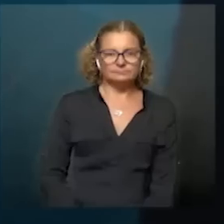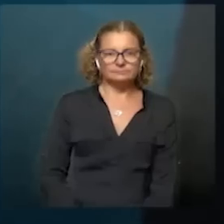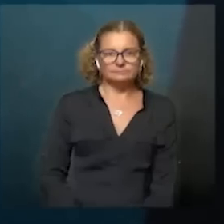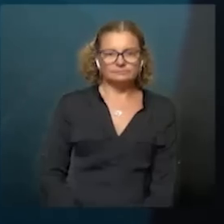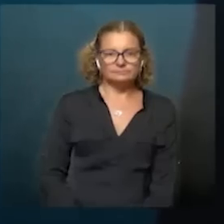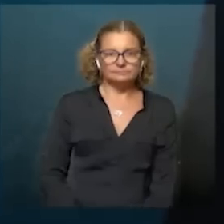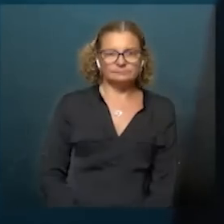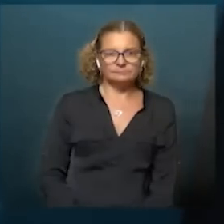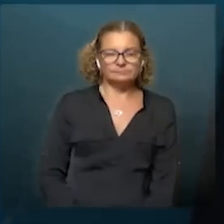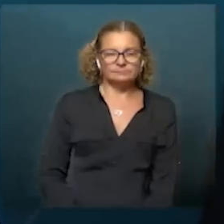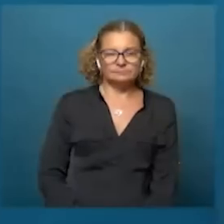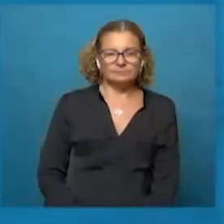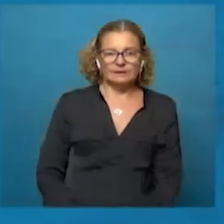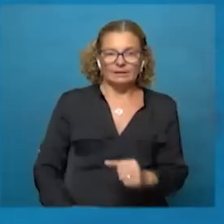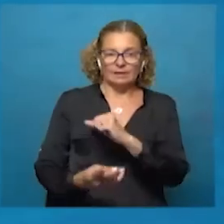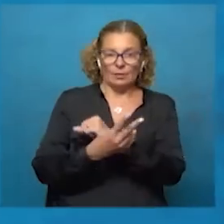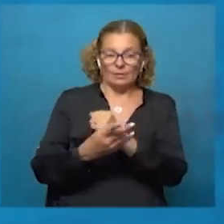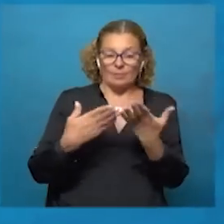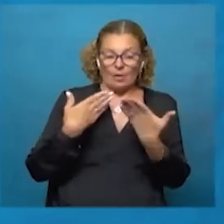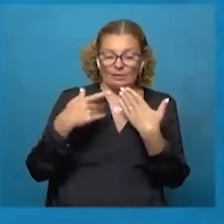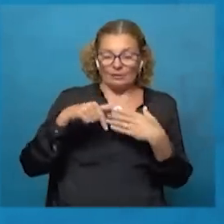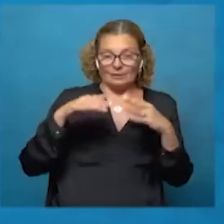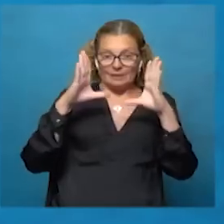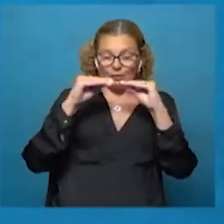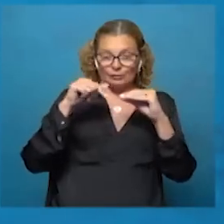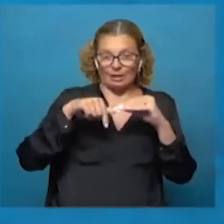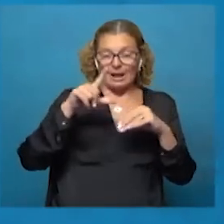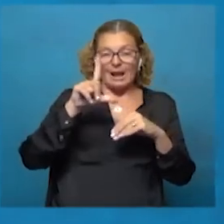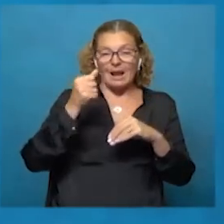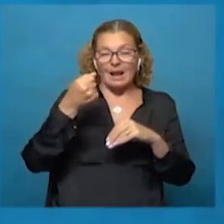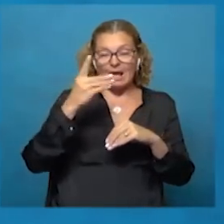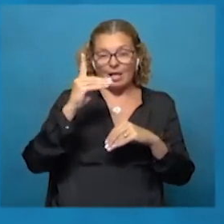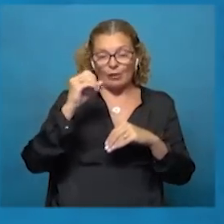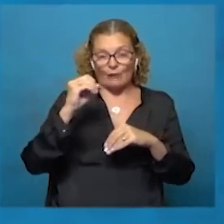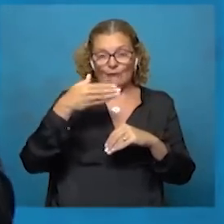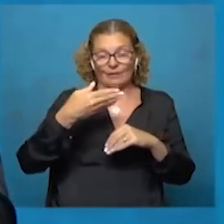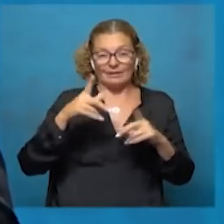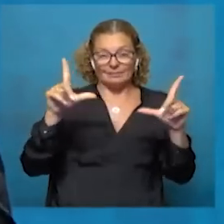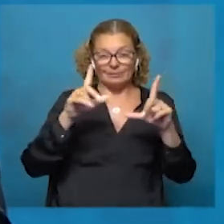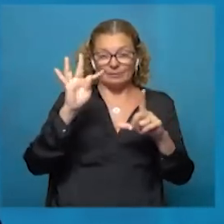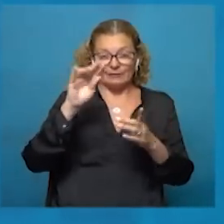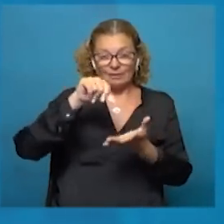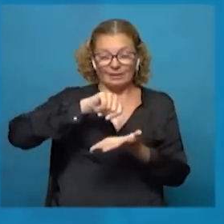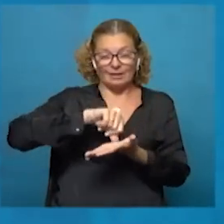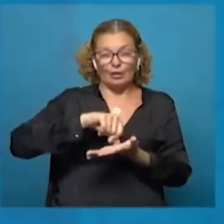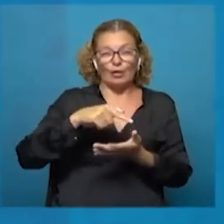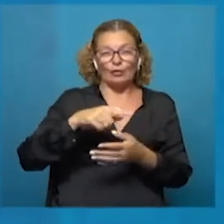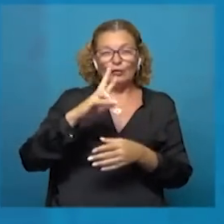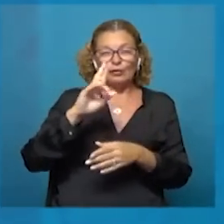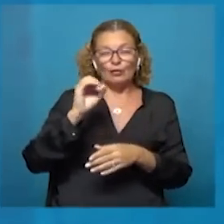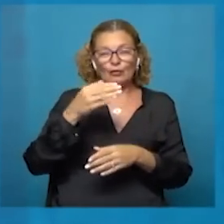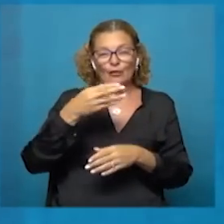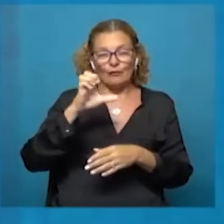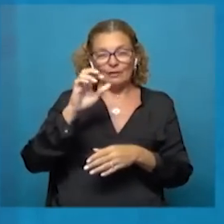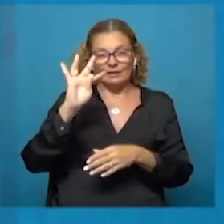y de seguridad estaremos hablando de esta noche en vivo aquí en el lado B en la pantalla de TV ciudad con Robert parrado psicólogo el licenciado